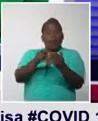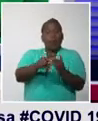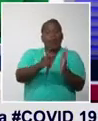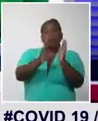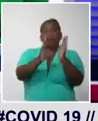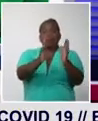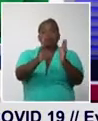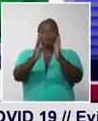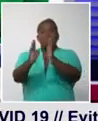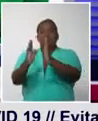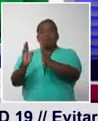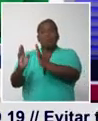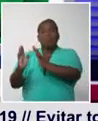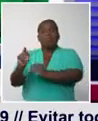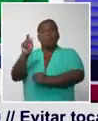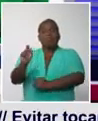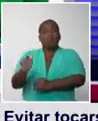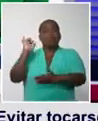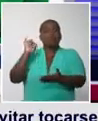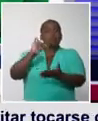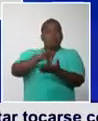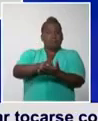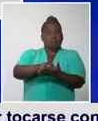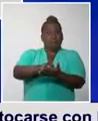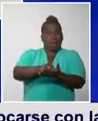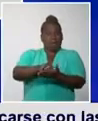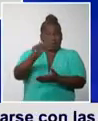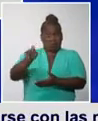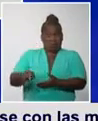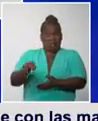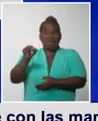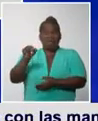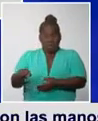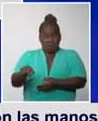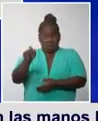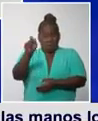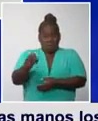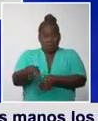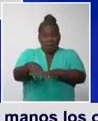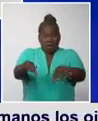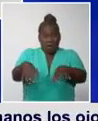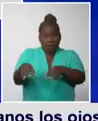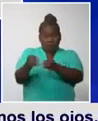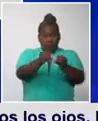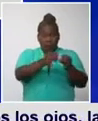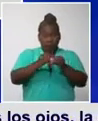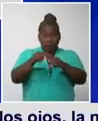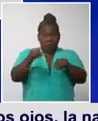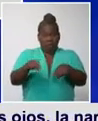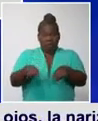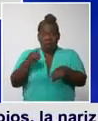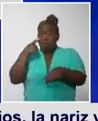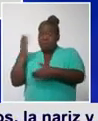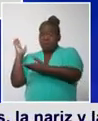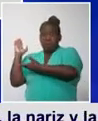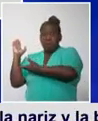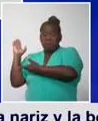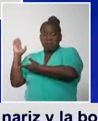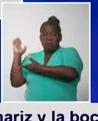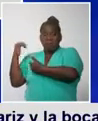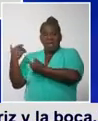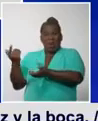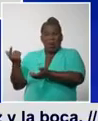los casos importados, los casos autóctonos, pues se ve este comportamiento como tienen ahí en pantalla. En el día de